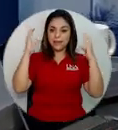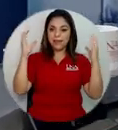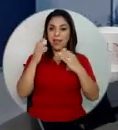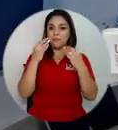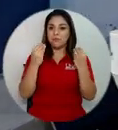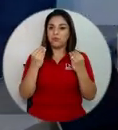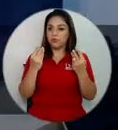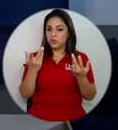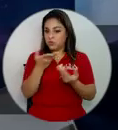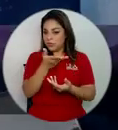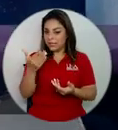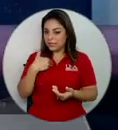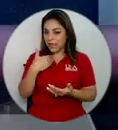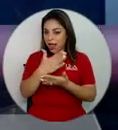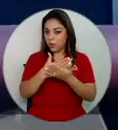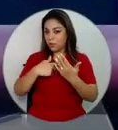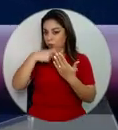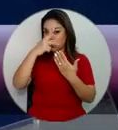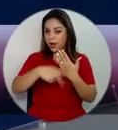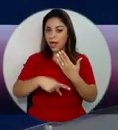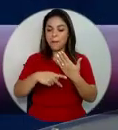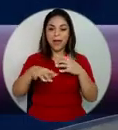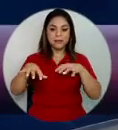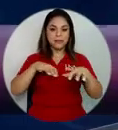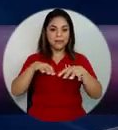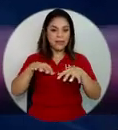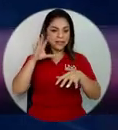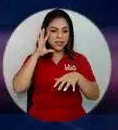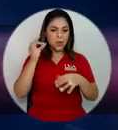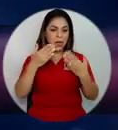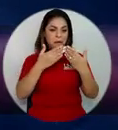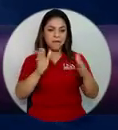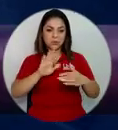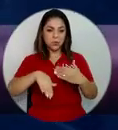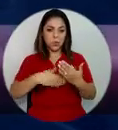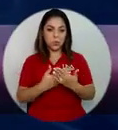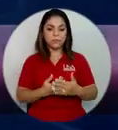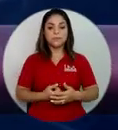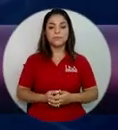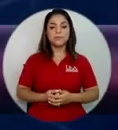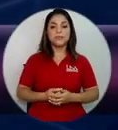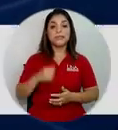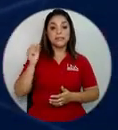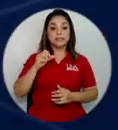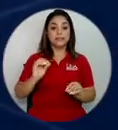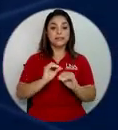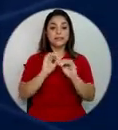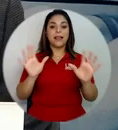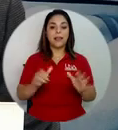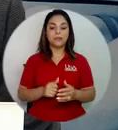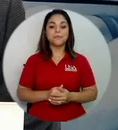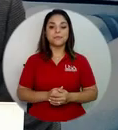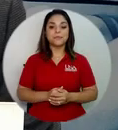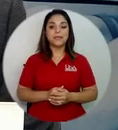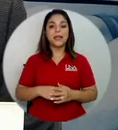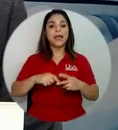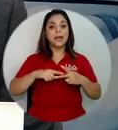en grande. ¿Tienen algún tipo de programa de actividades que me imagino estarán abiertas a toda la población? Claro que